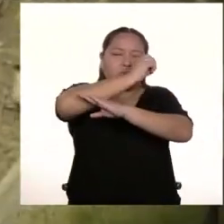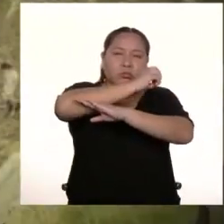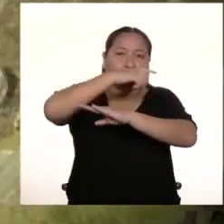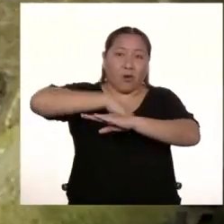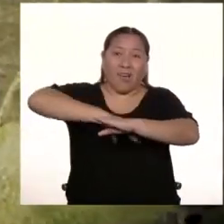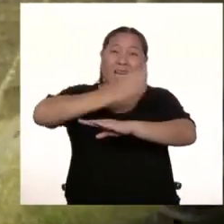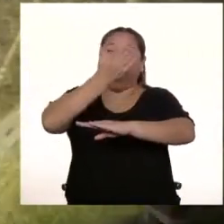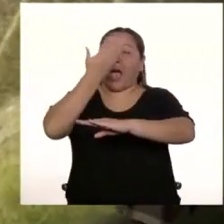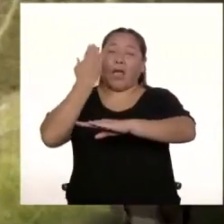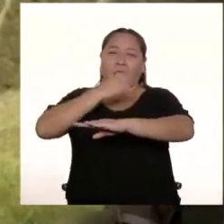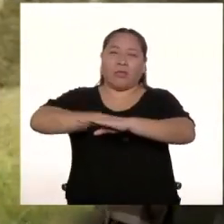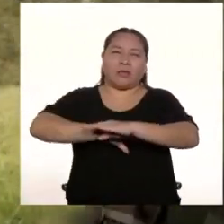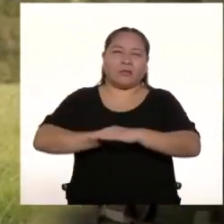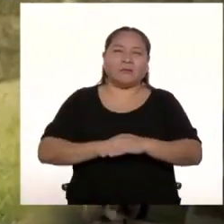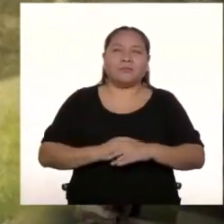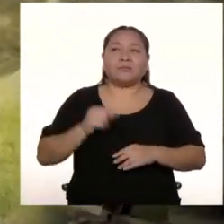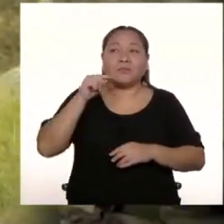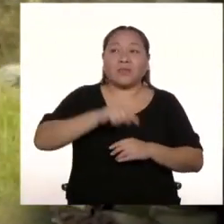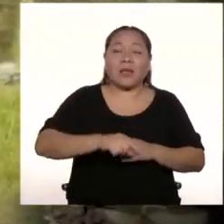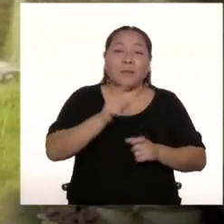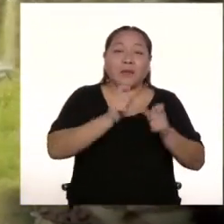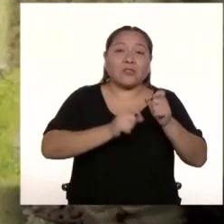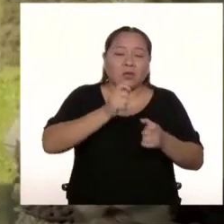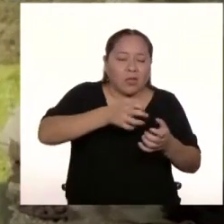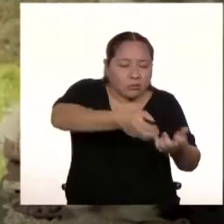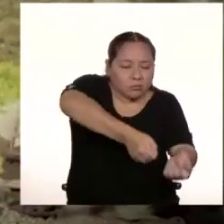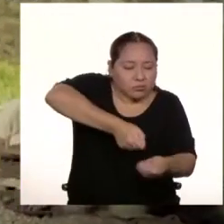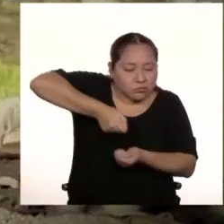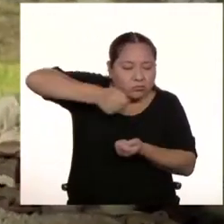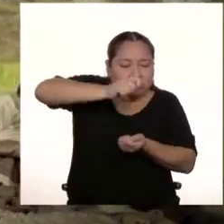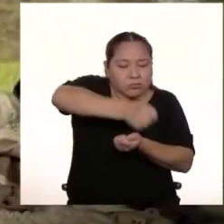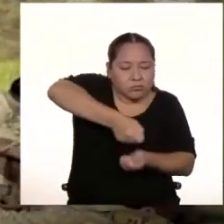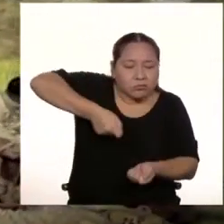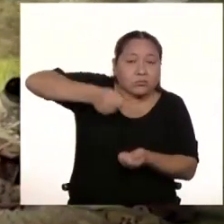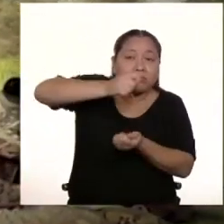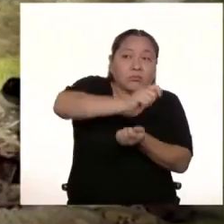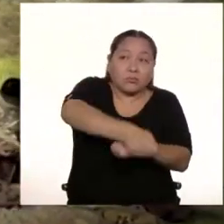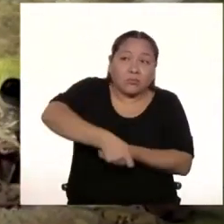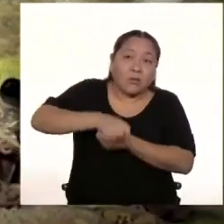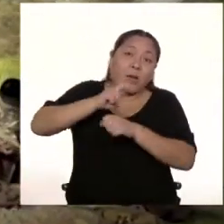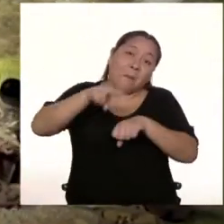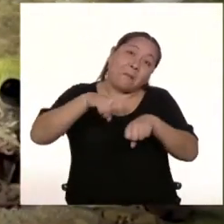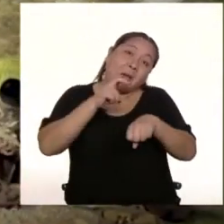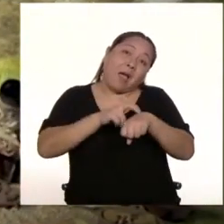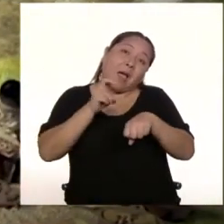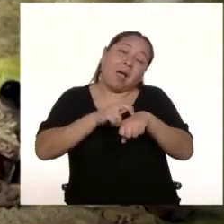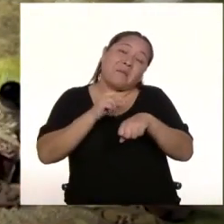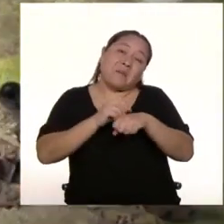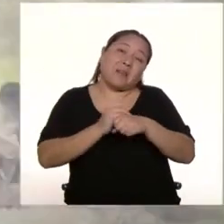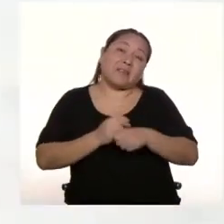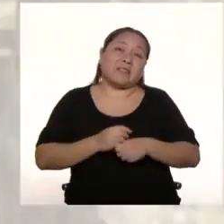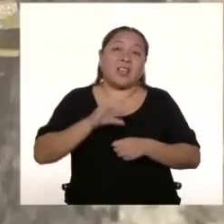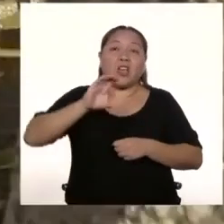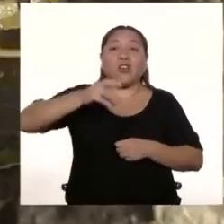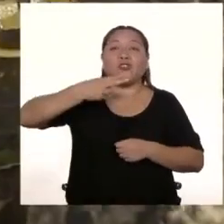una primera merienda de frijoles cultivados en la parte baja de la ciudad, papas sancochadas y chuño.